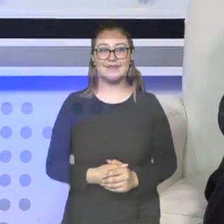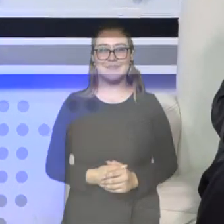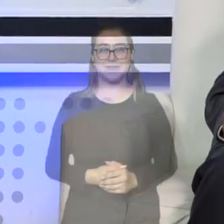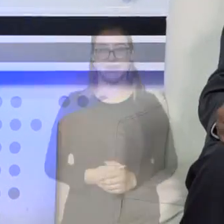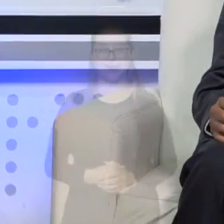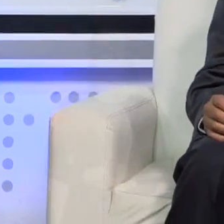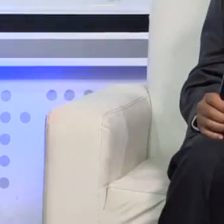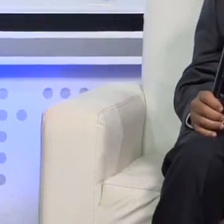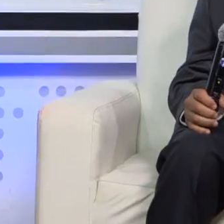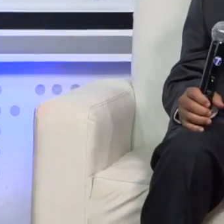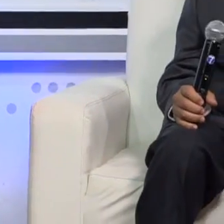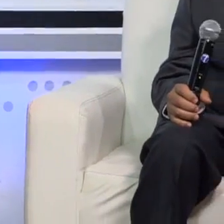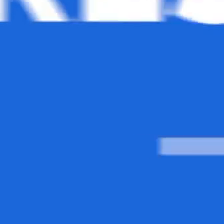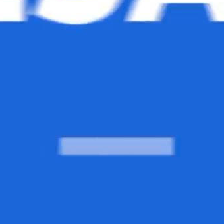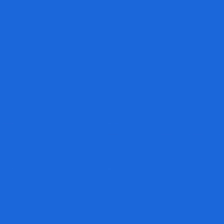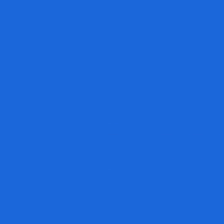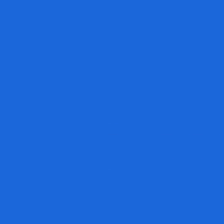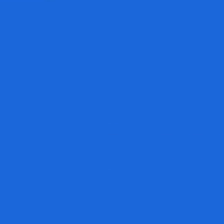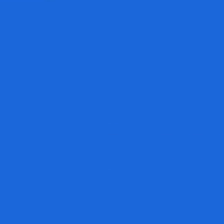¡Gracias!